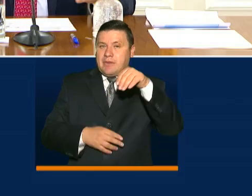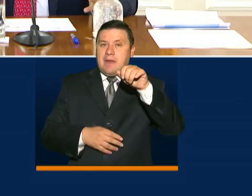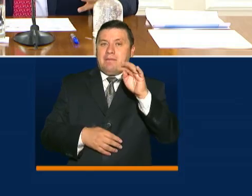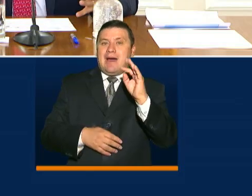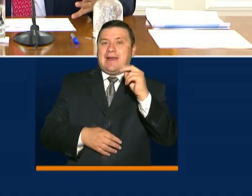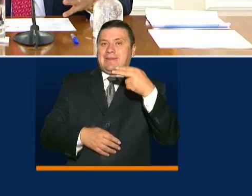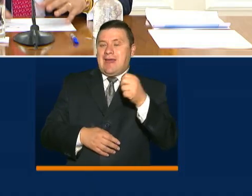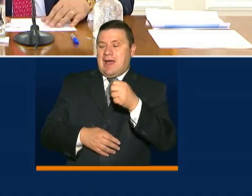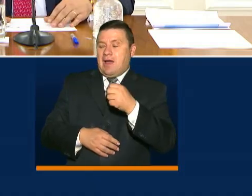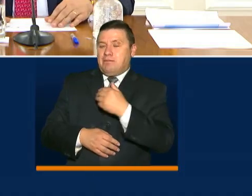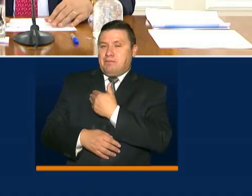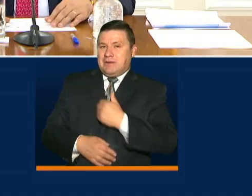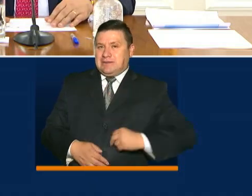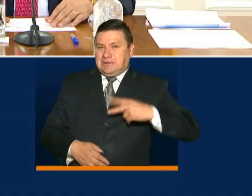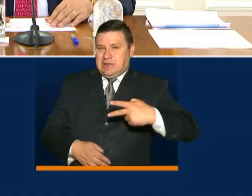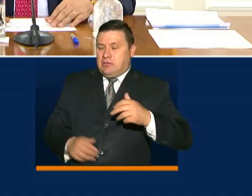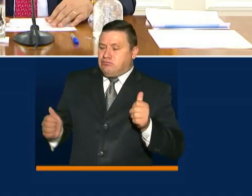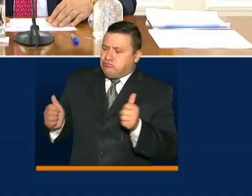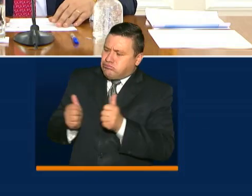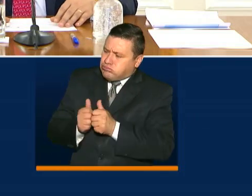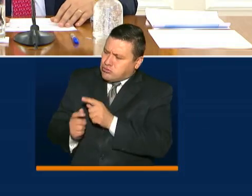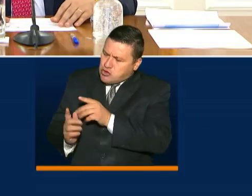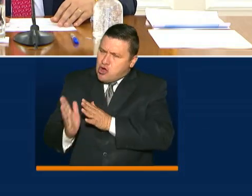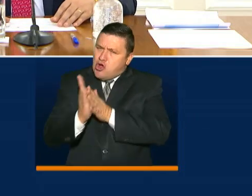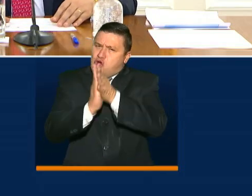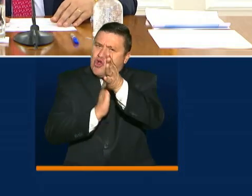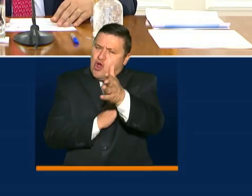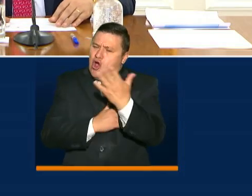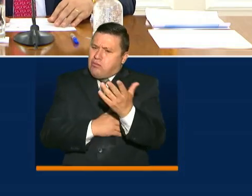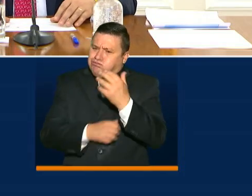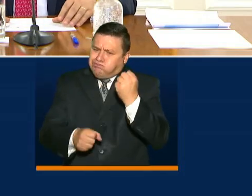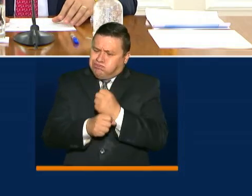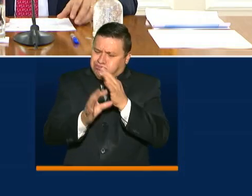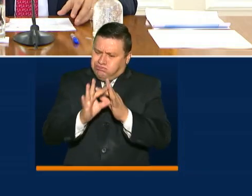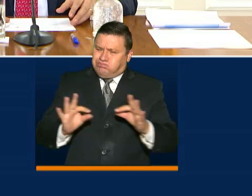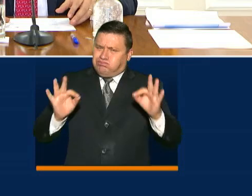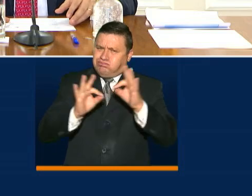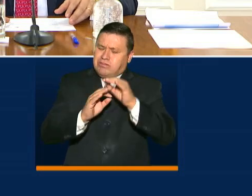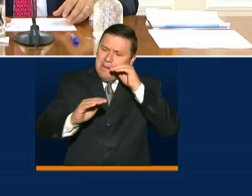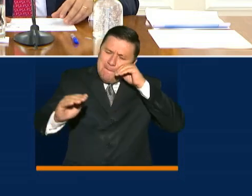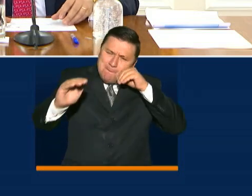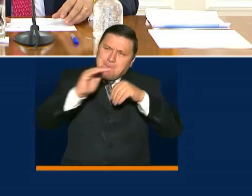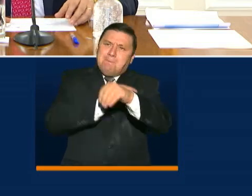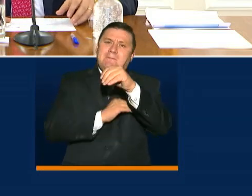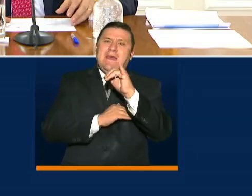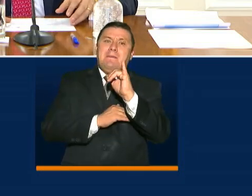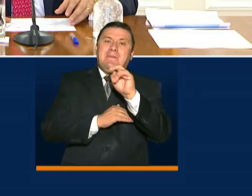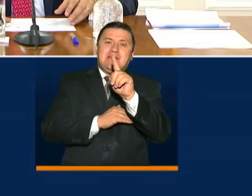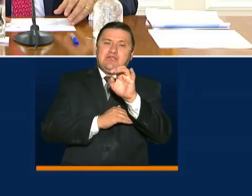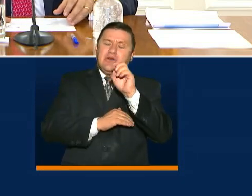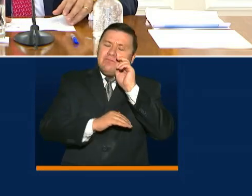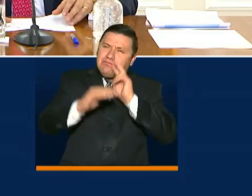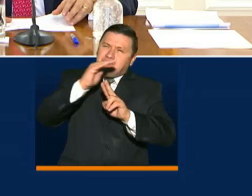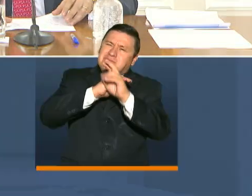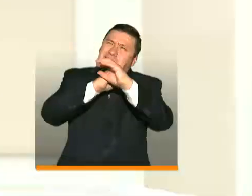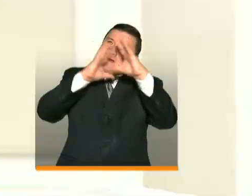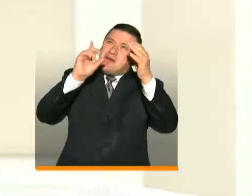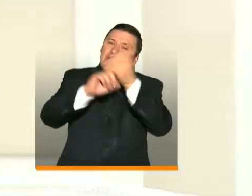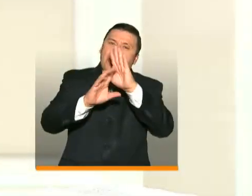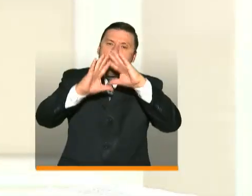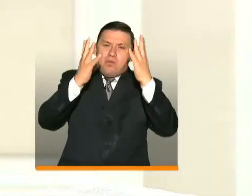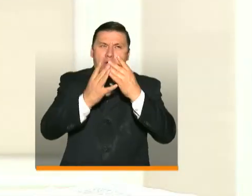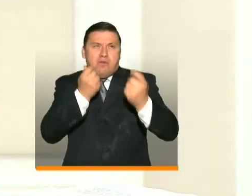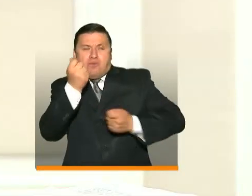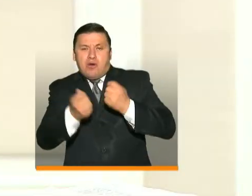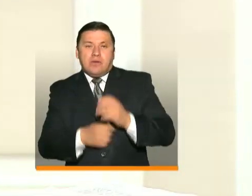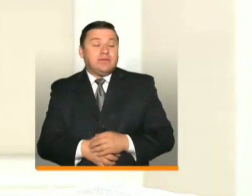usted le comparta a los colombianos cómo avanza este importante trabajo de la misión de internacionalización de nuestra economía. Bueno,